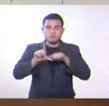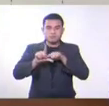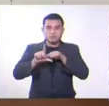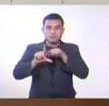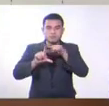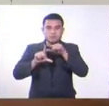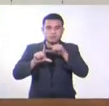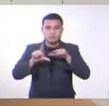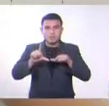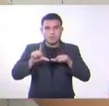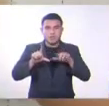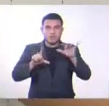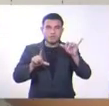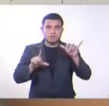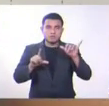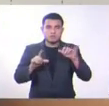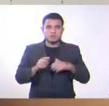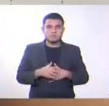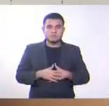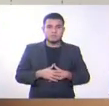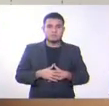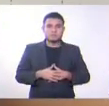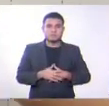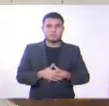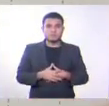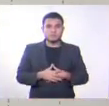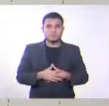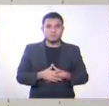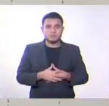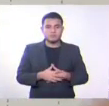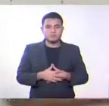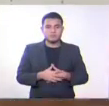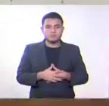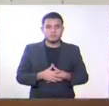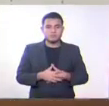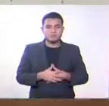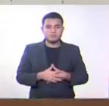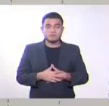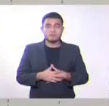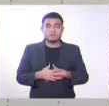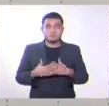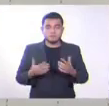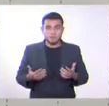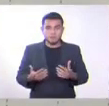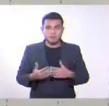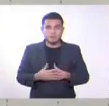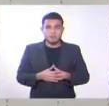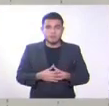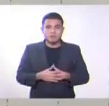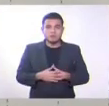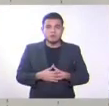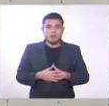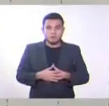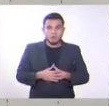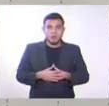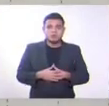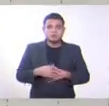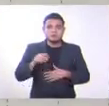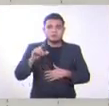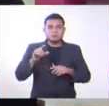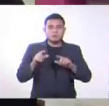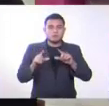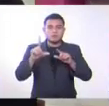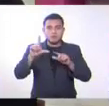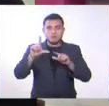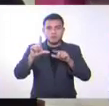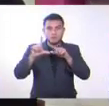Y Exacto. y perpendicular al eje X. Entonces, ese forma un ángulo de 90 grados.